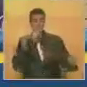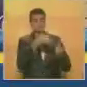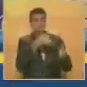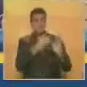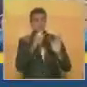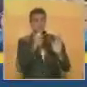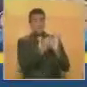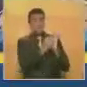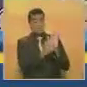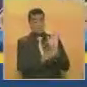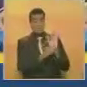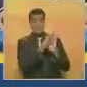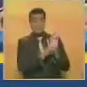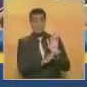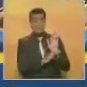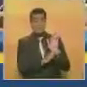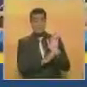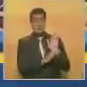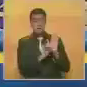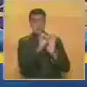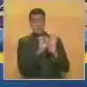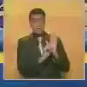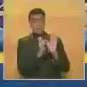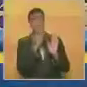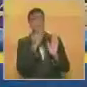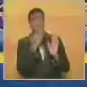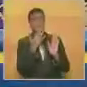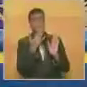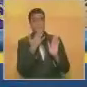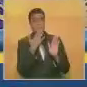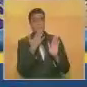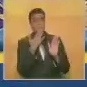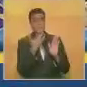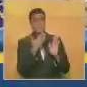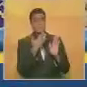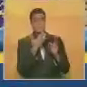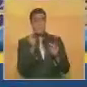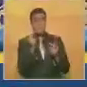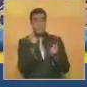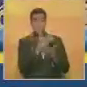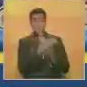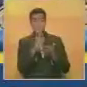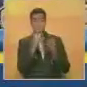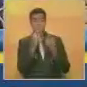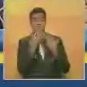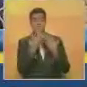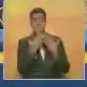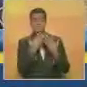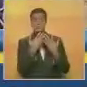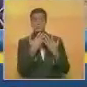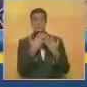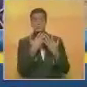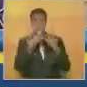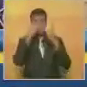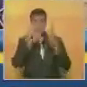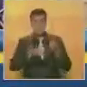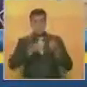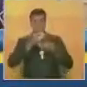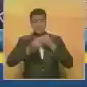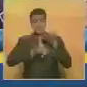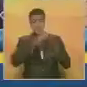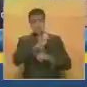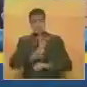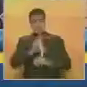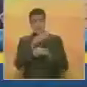todo el articulado que se establece para las expropiaciones de los bienes, que debe haber una declaratoria de